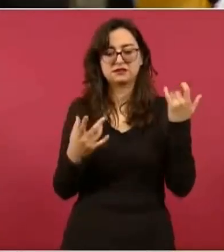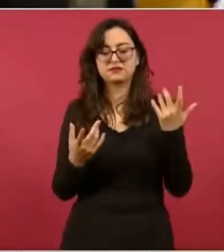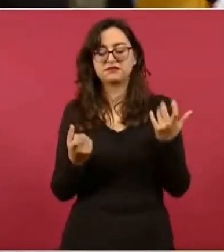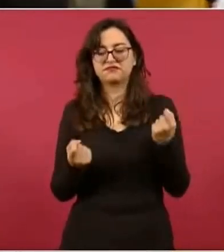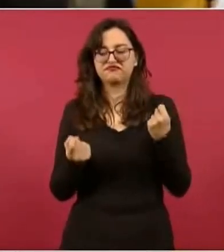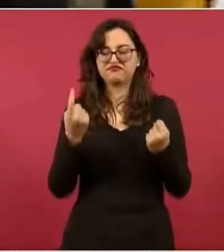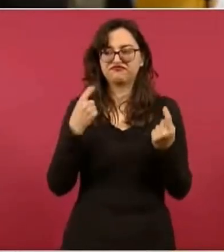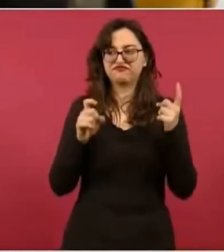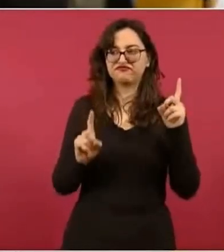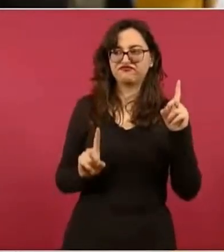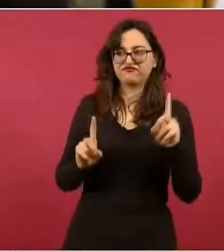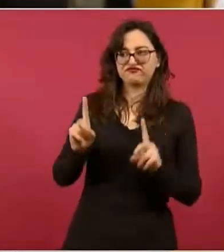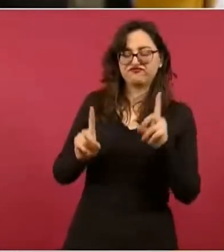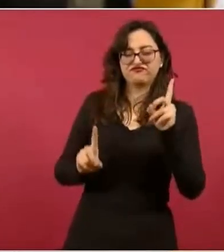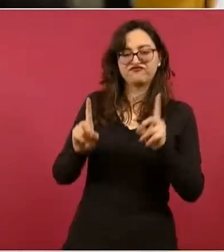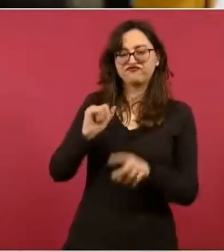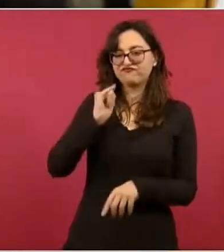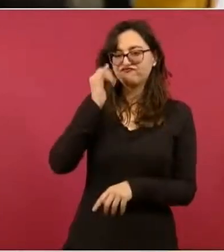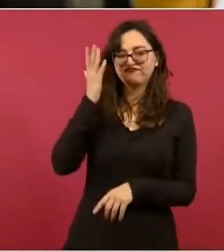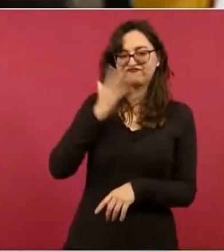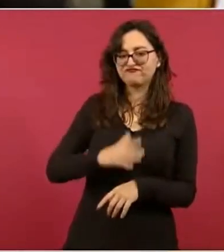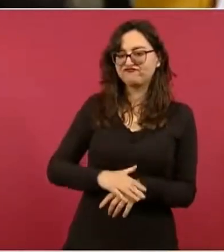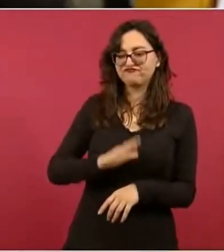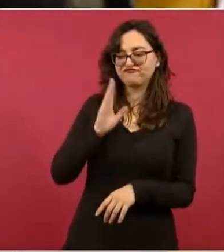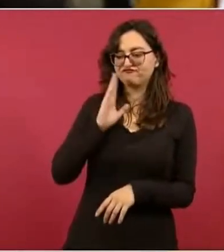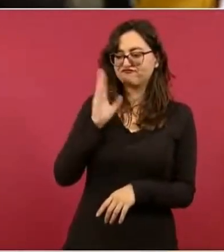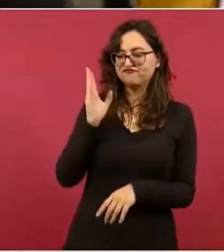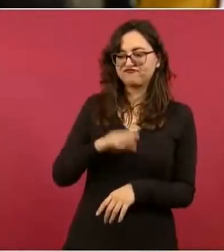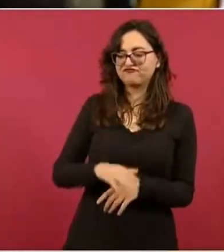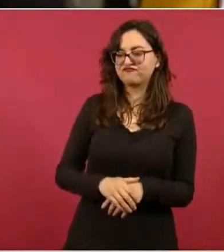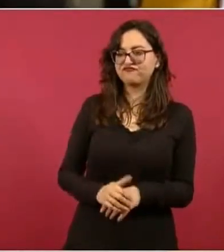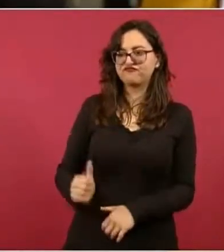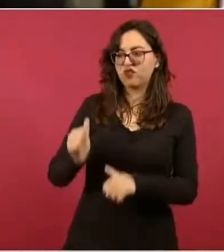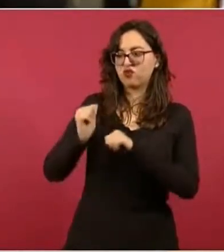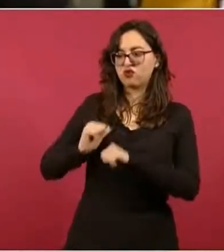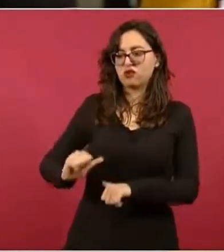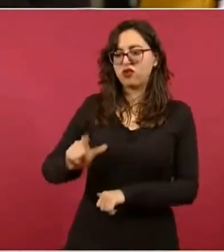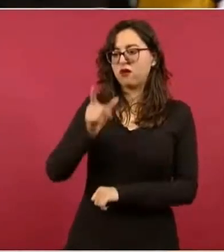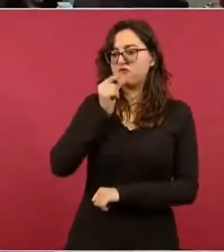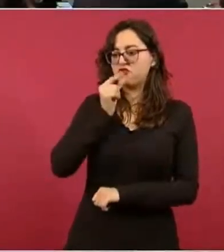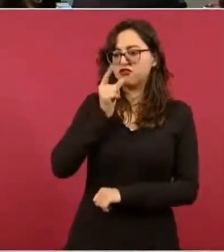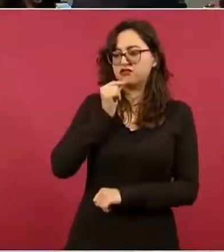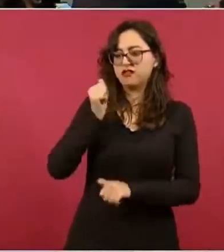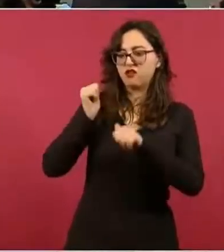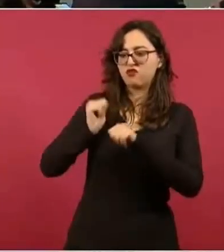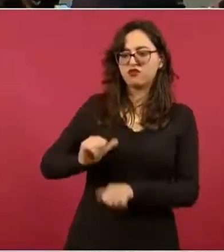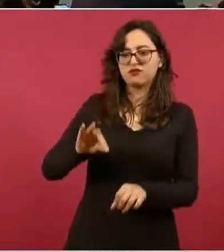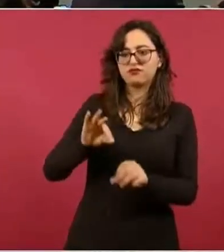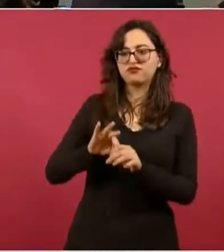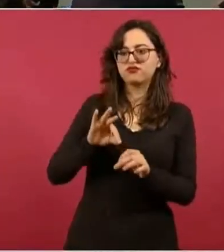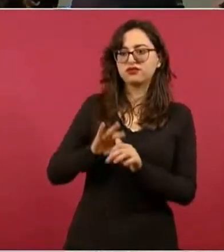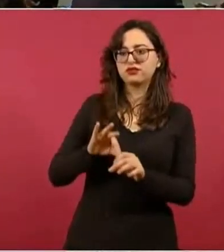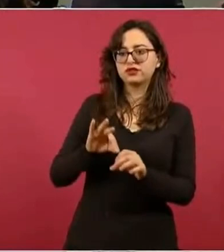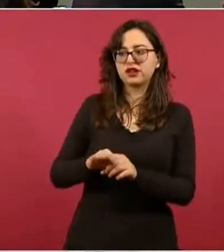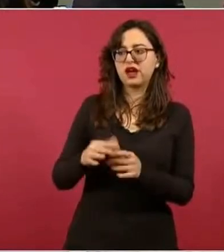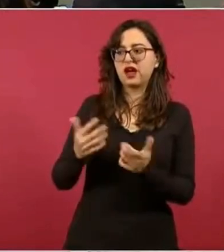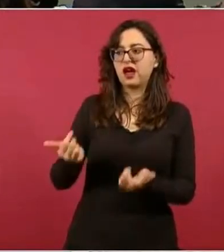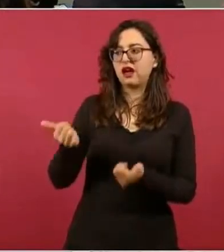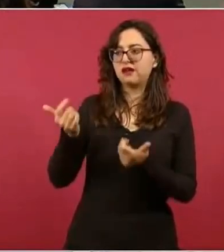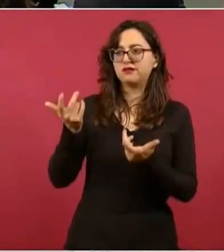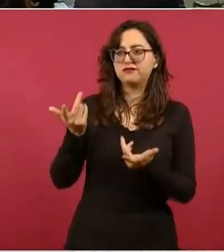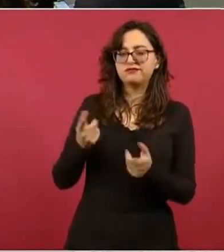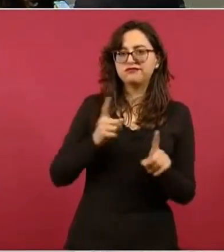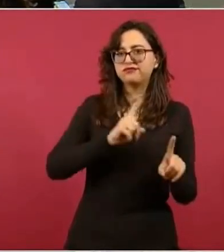donde se ha puesto en tela de de juicio a las autoridades judiciales a las electorales a las instancias